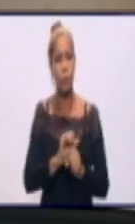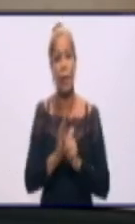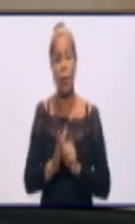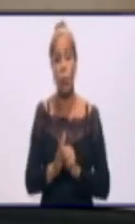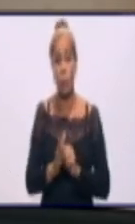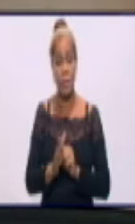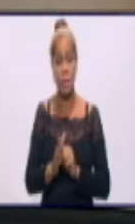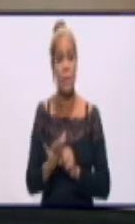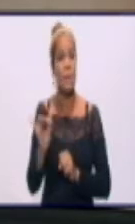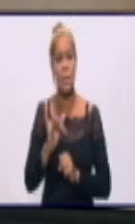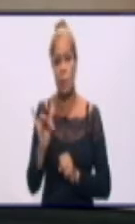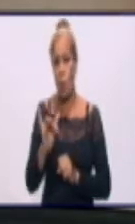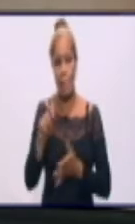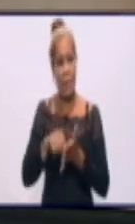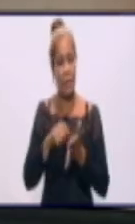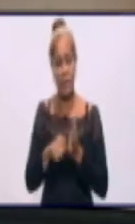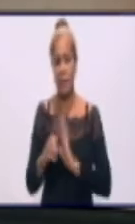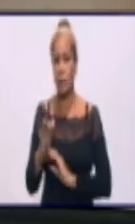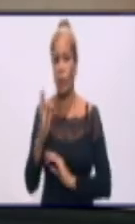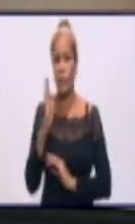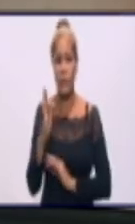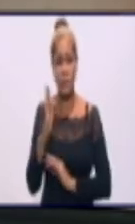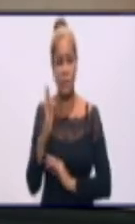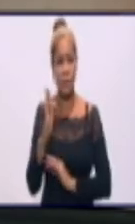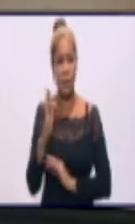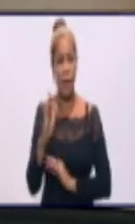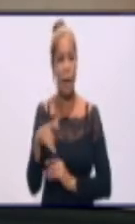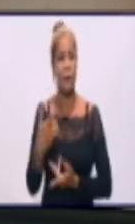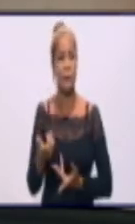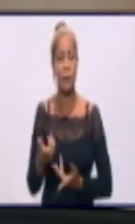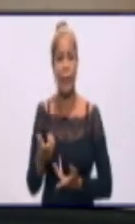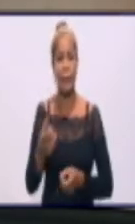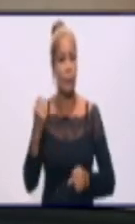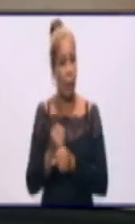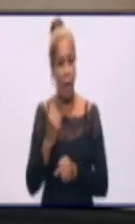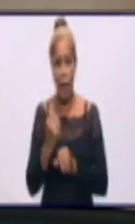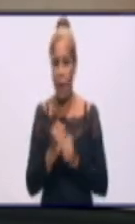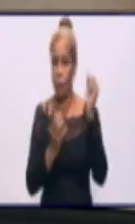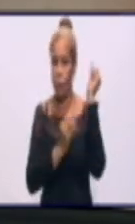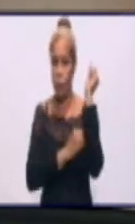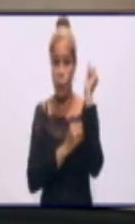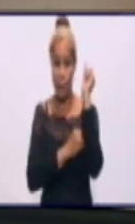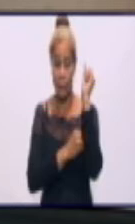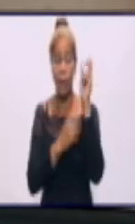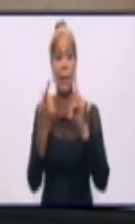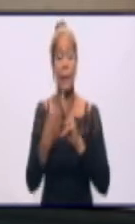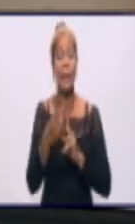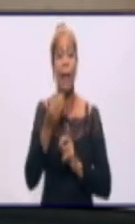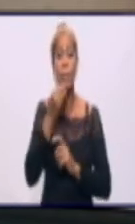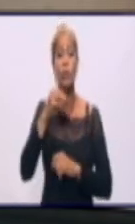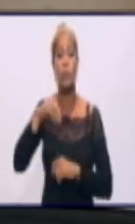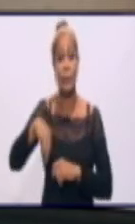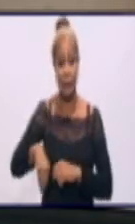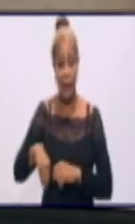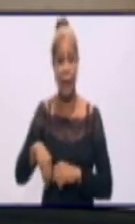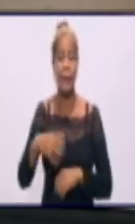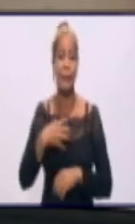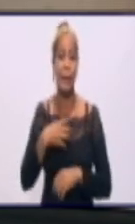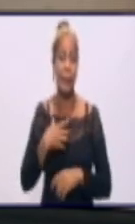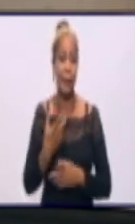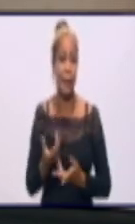escapado de todas las avatares del bloqueo, de la COVID, la imposibilidad de la adquisición de muchos